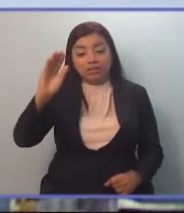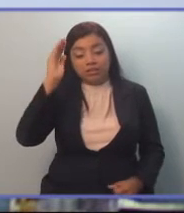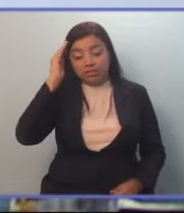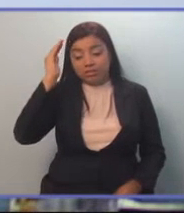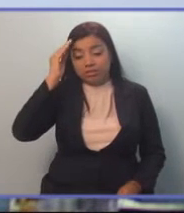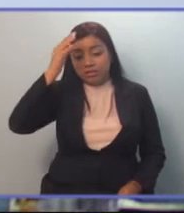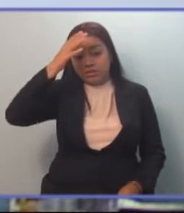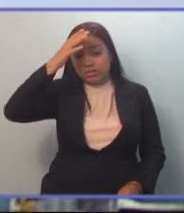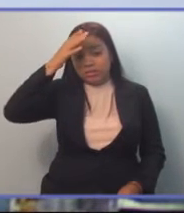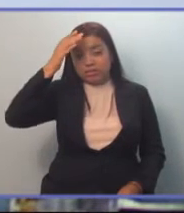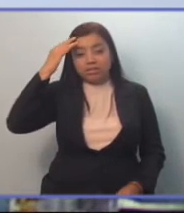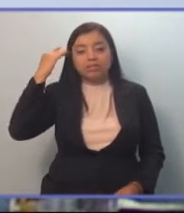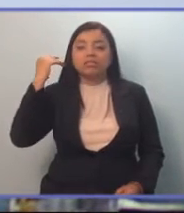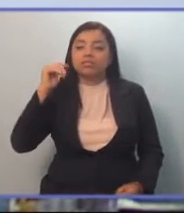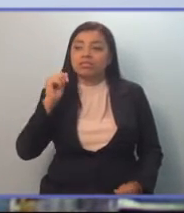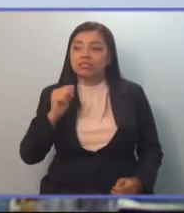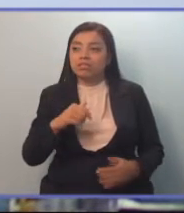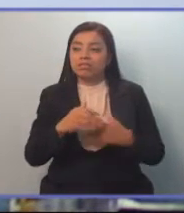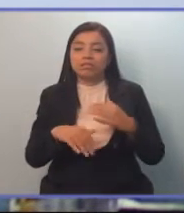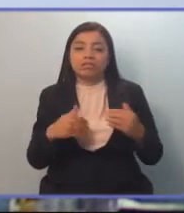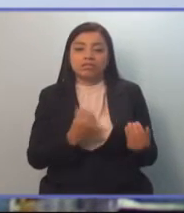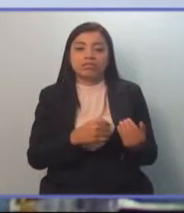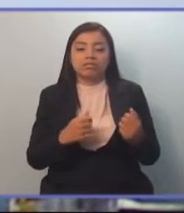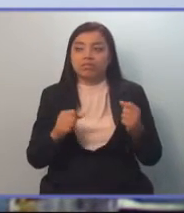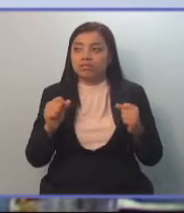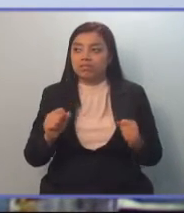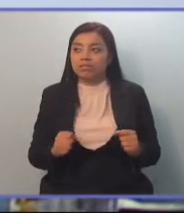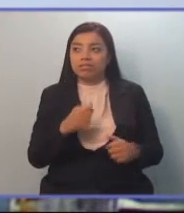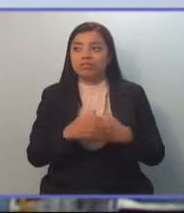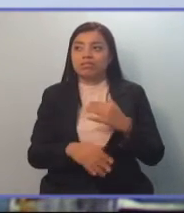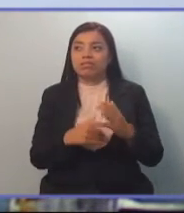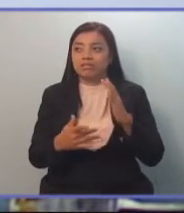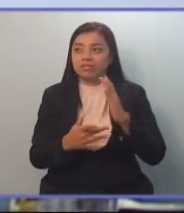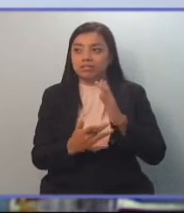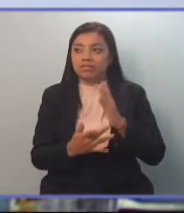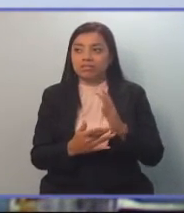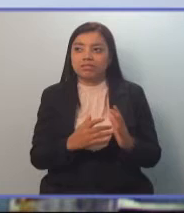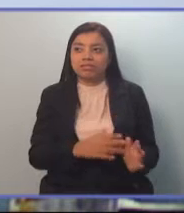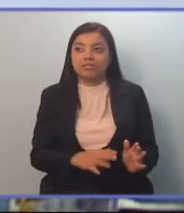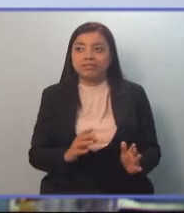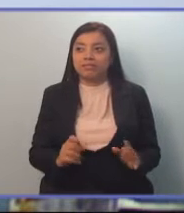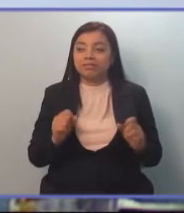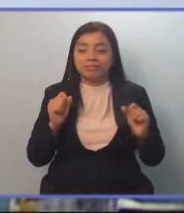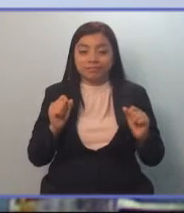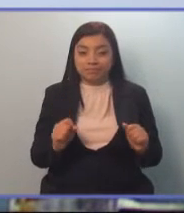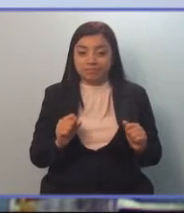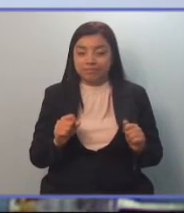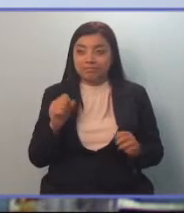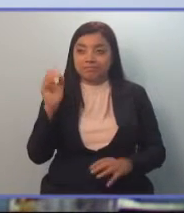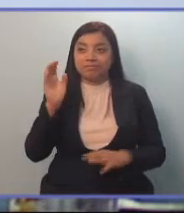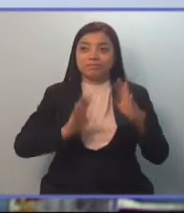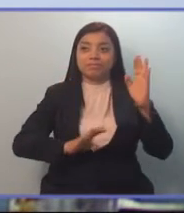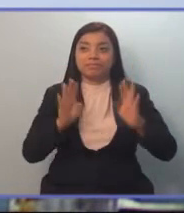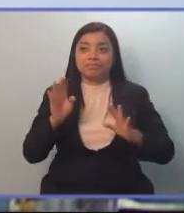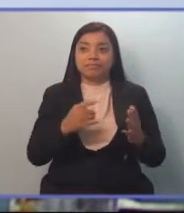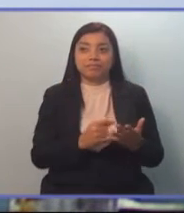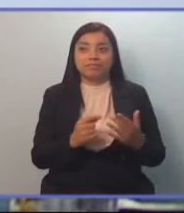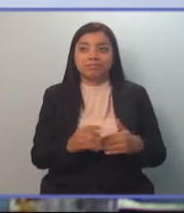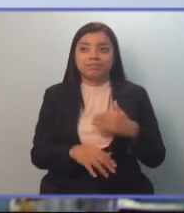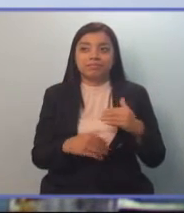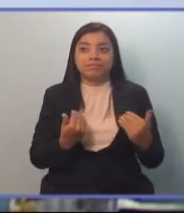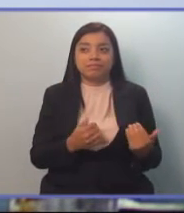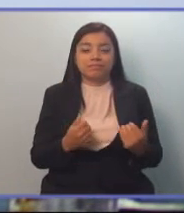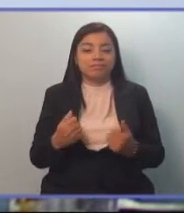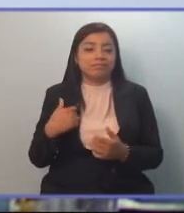realidad fáctica que pasa el sector de la pirotecnia. Así como se contó con la participación de todos los entes